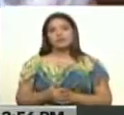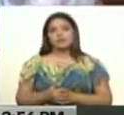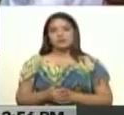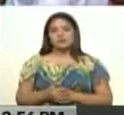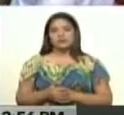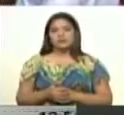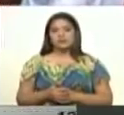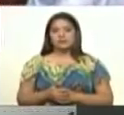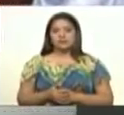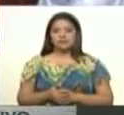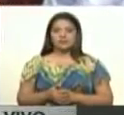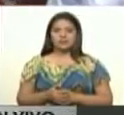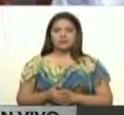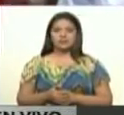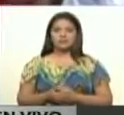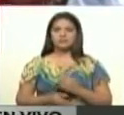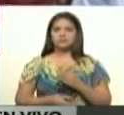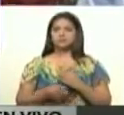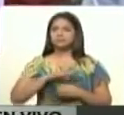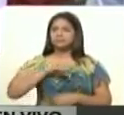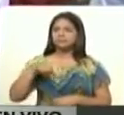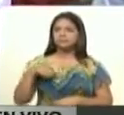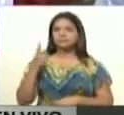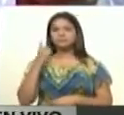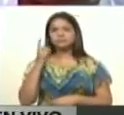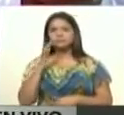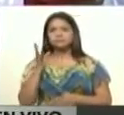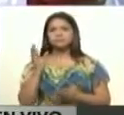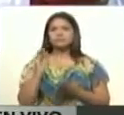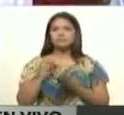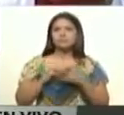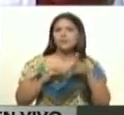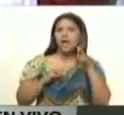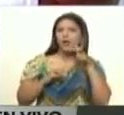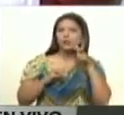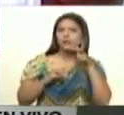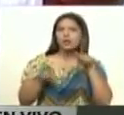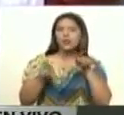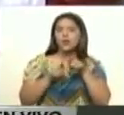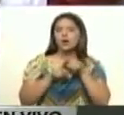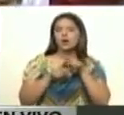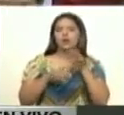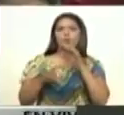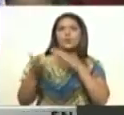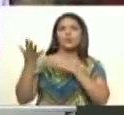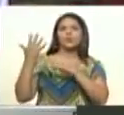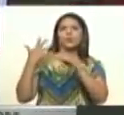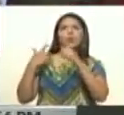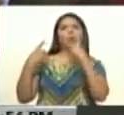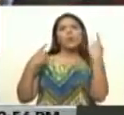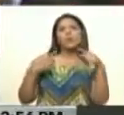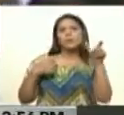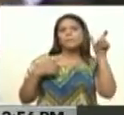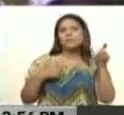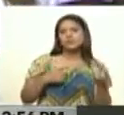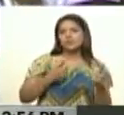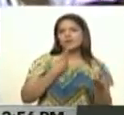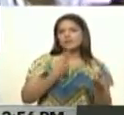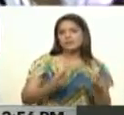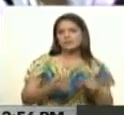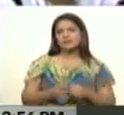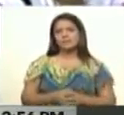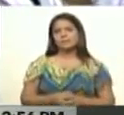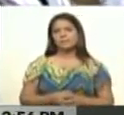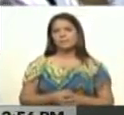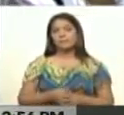es que a uno le suena como volver a oír el pasado cuando un dirigente dice que van a,